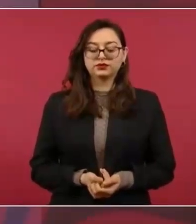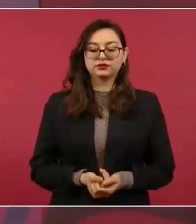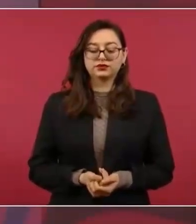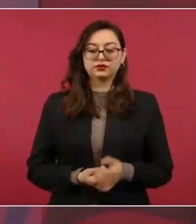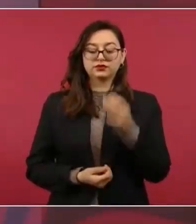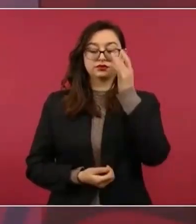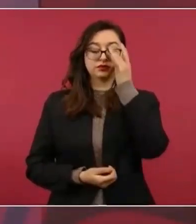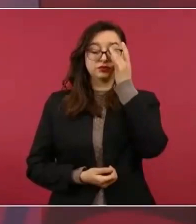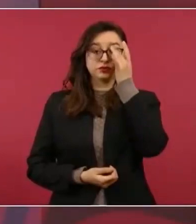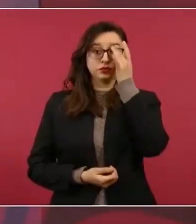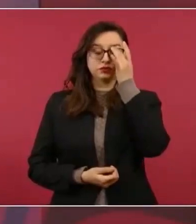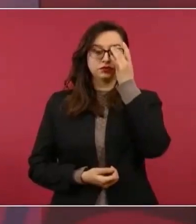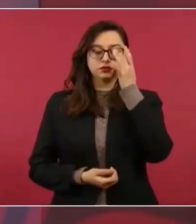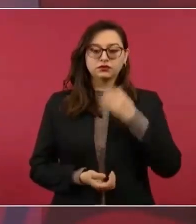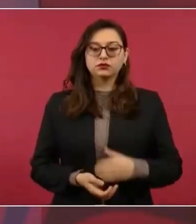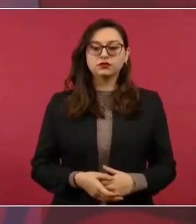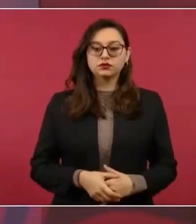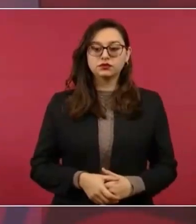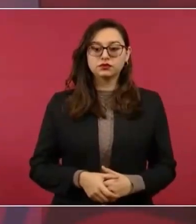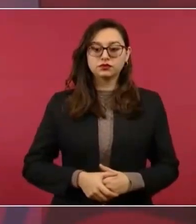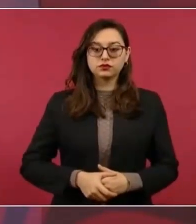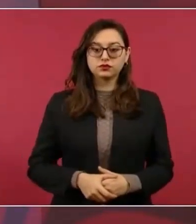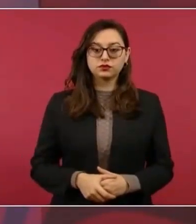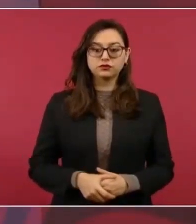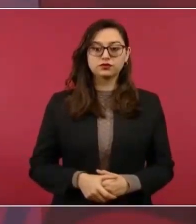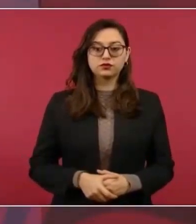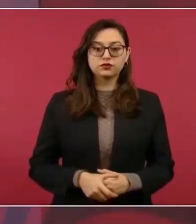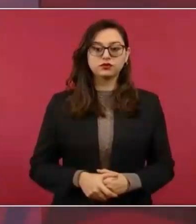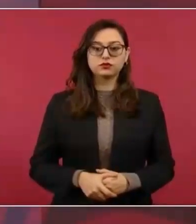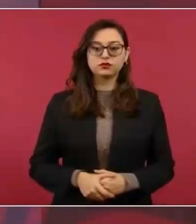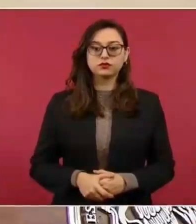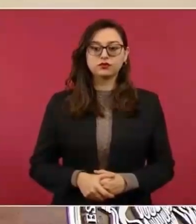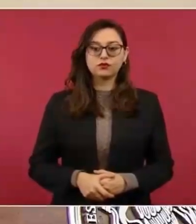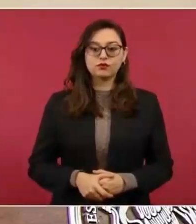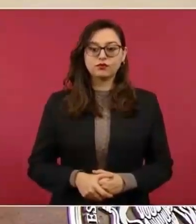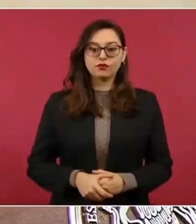A lo mejor Claudio y los